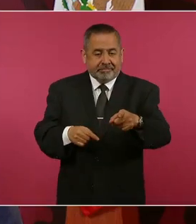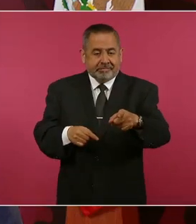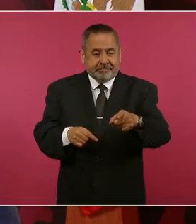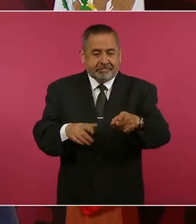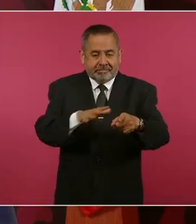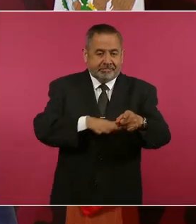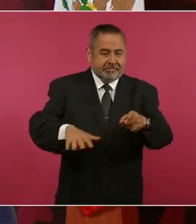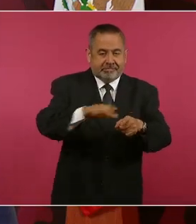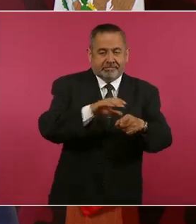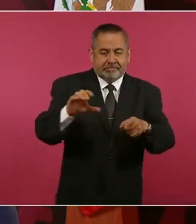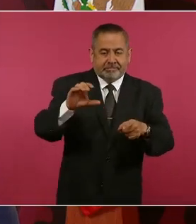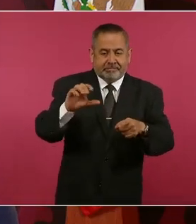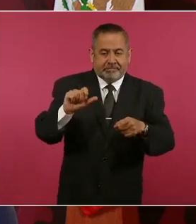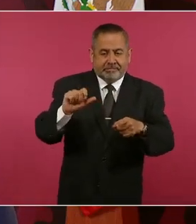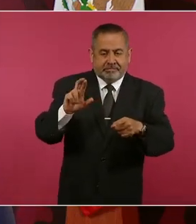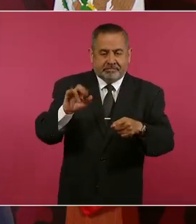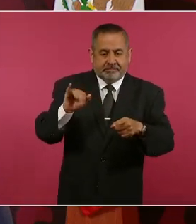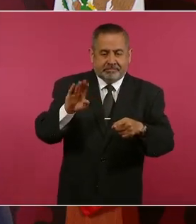Caribe.